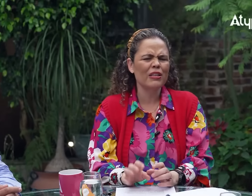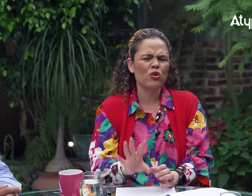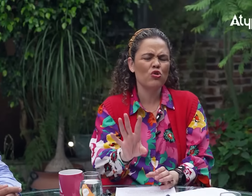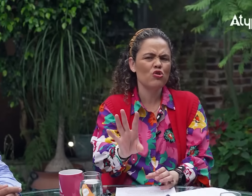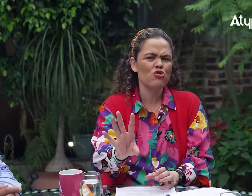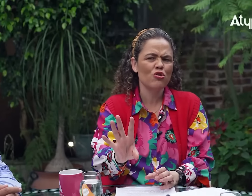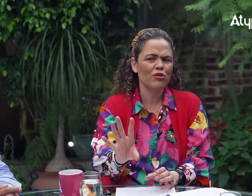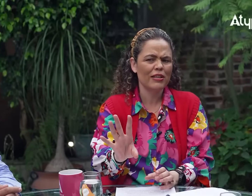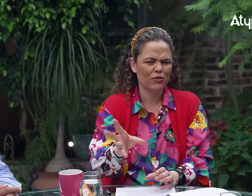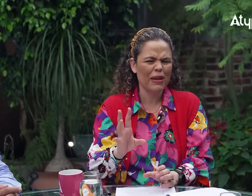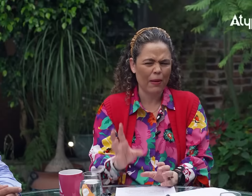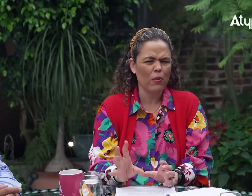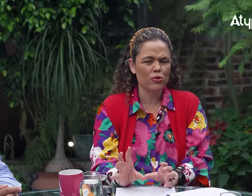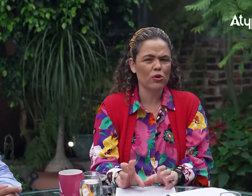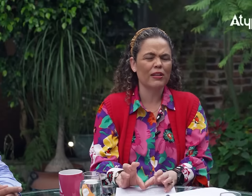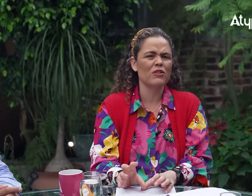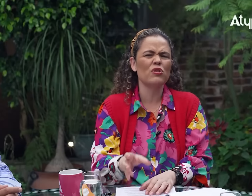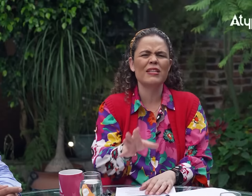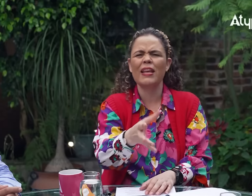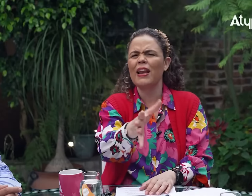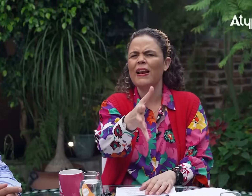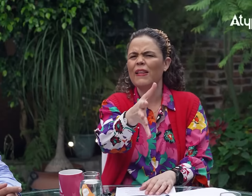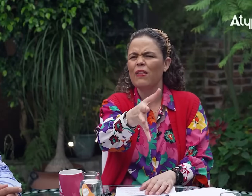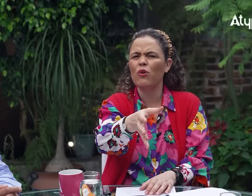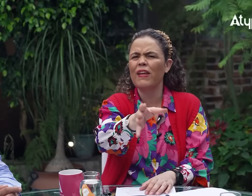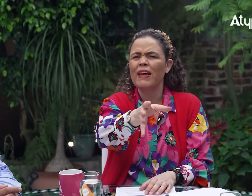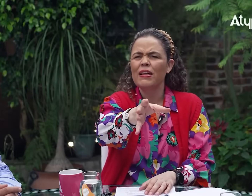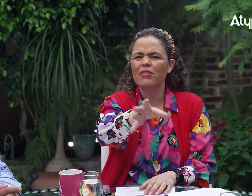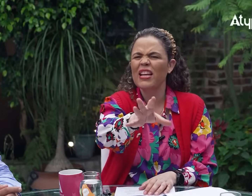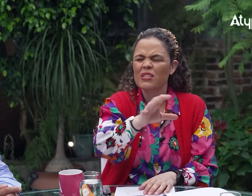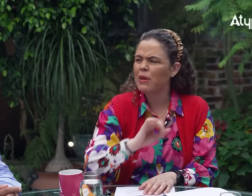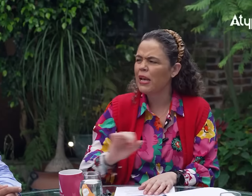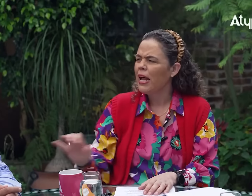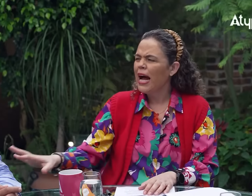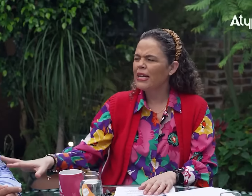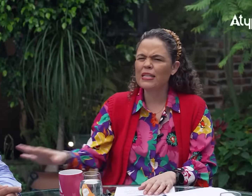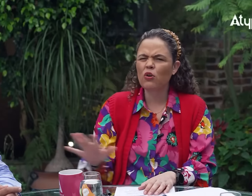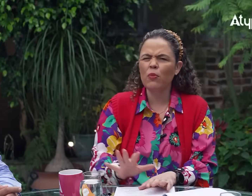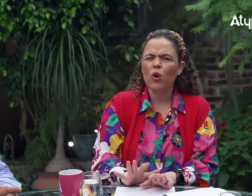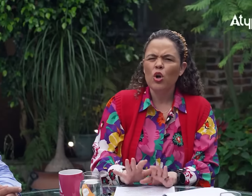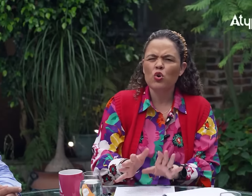a decir, no, eso me llamó mucho la atención, serían alrededor de 3